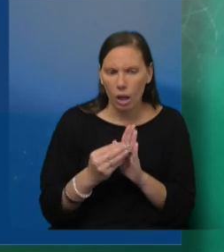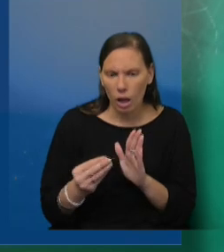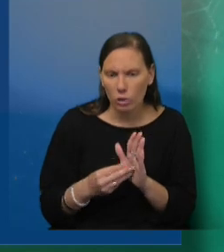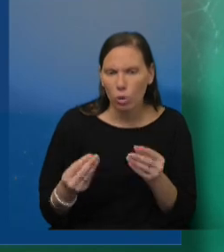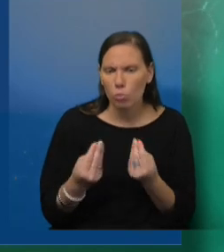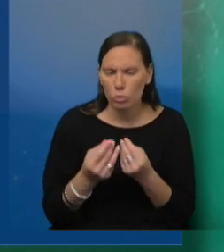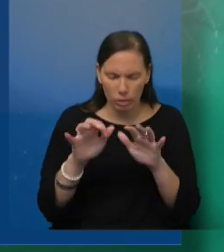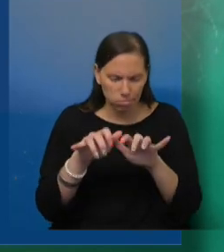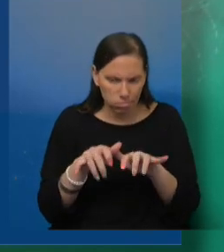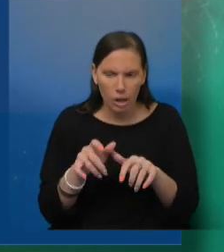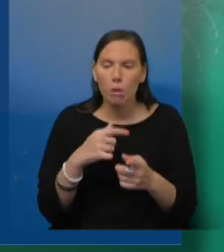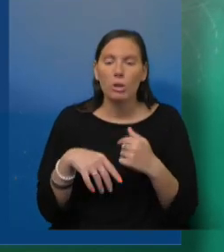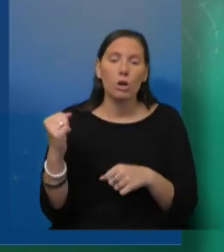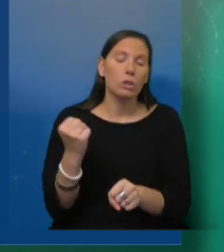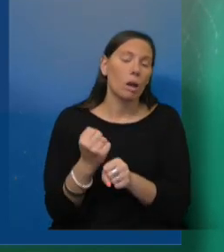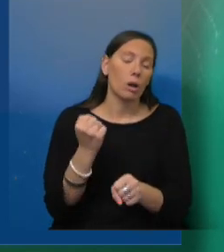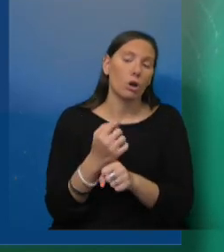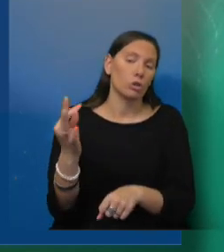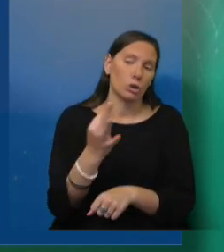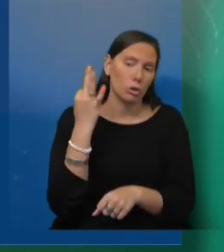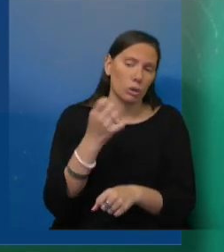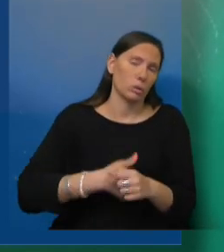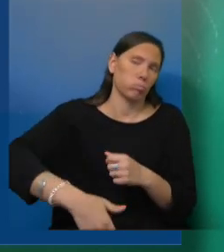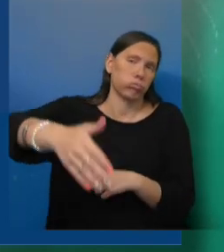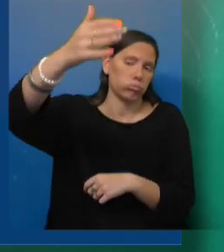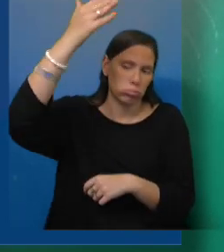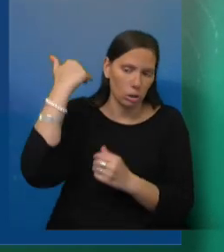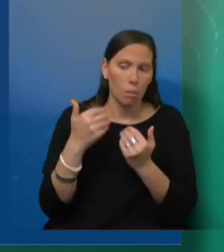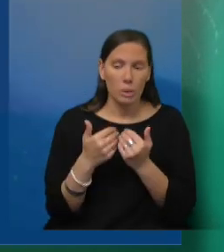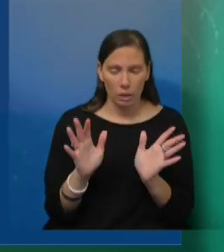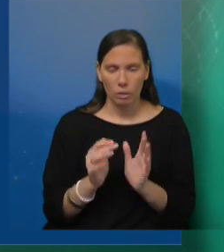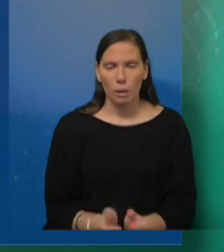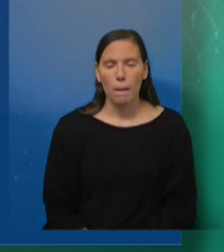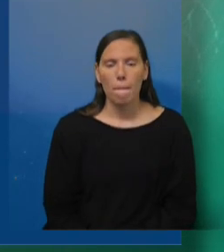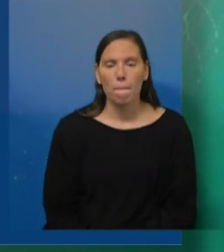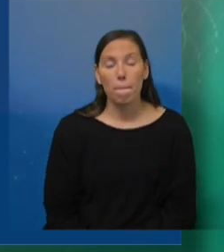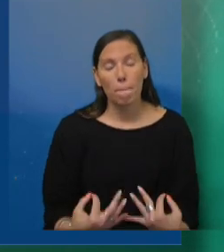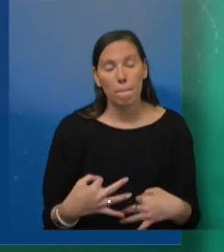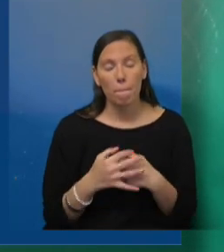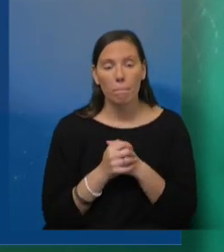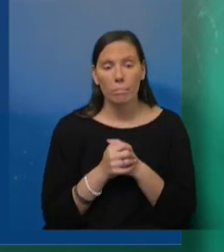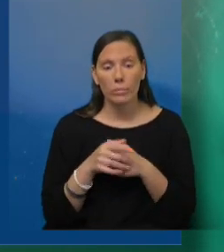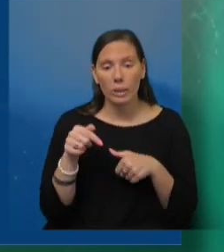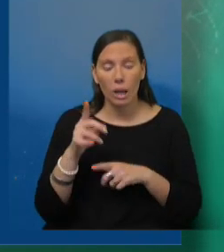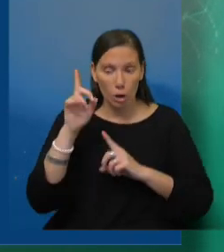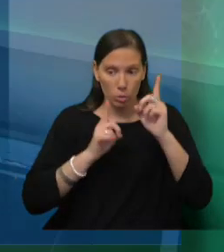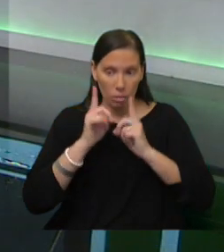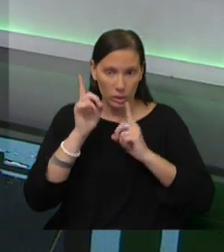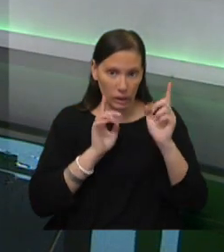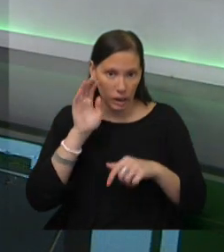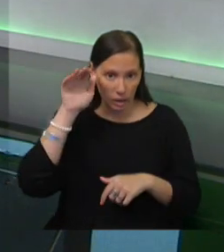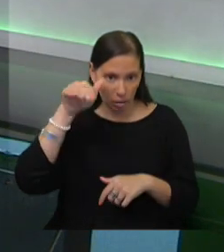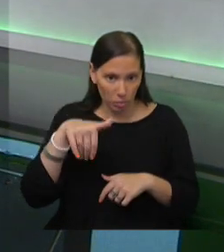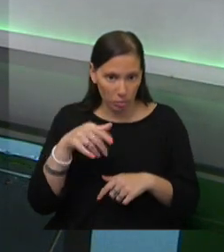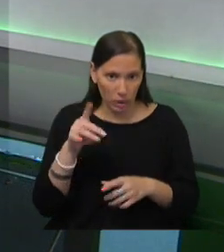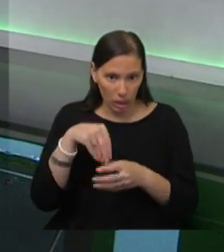cómputo pero son trabajos teóricos que vienen de hace mucho mucho tiempo atrás exactamente Está bueno ustedes aquí en la universidad de la República y